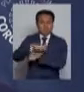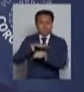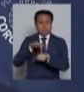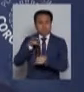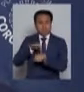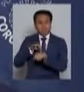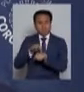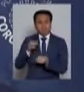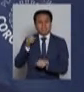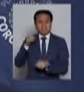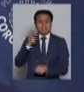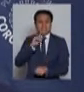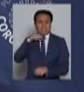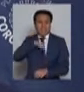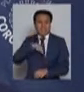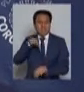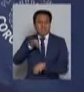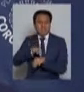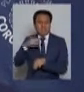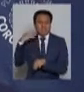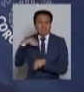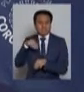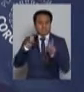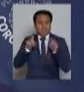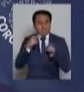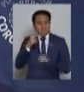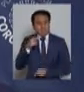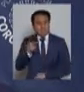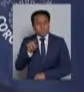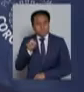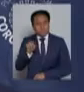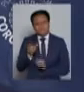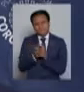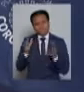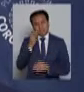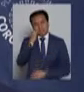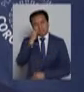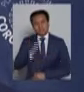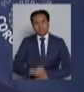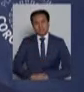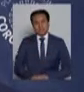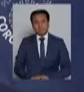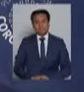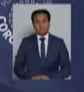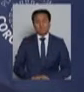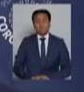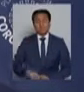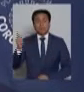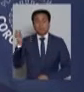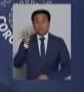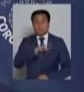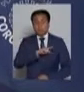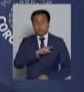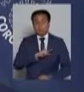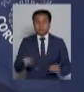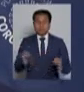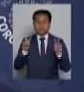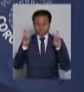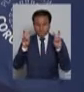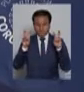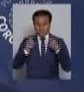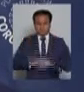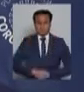salud basal y su pronóstico vital, que era de suyo muy malo. Por último, en relación a